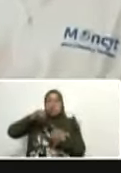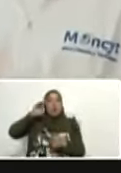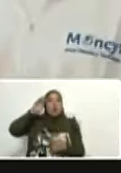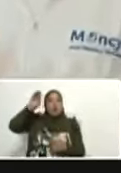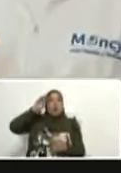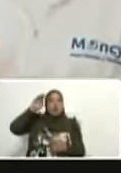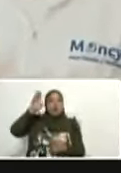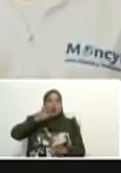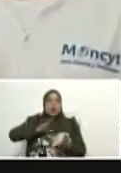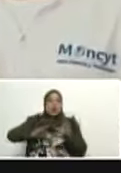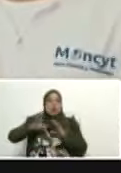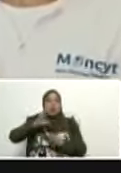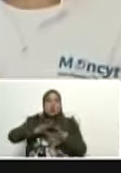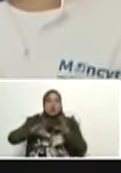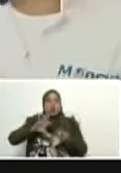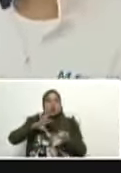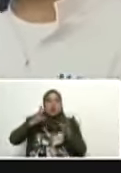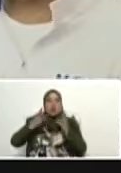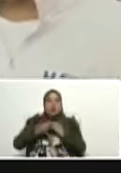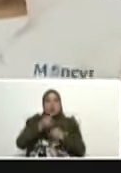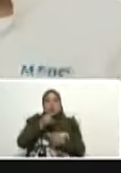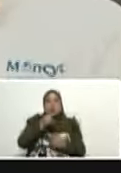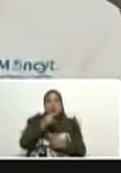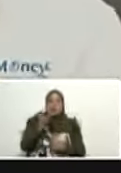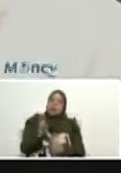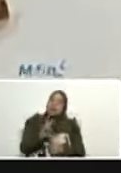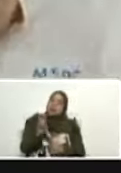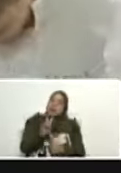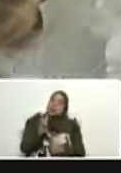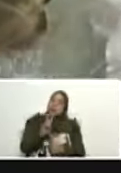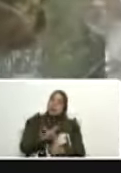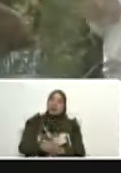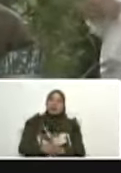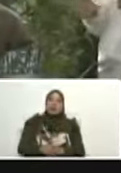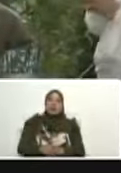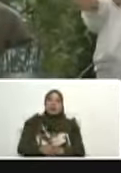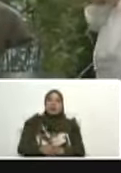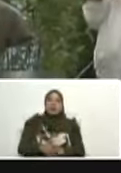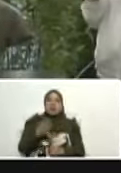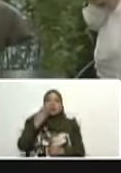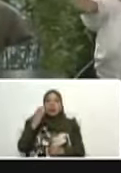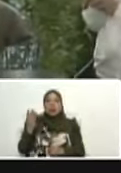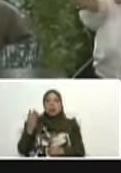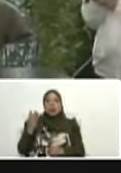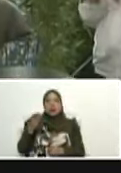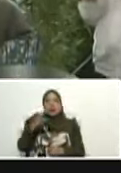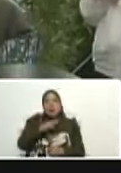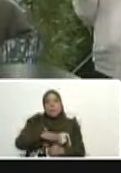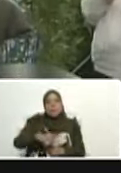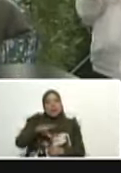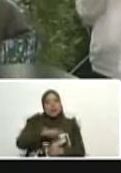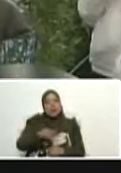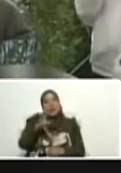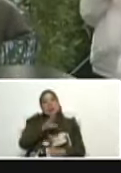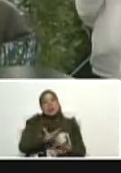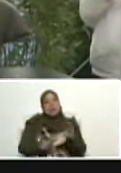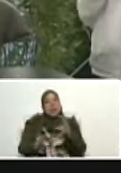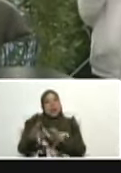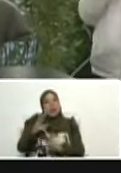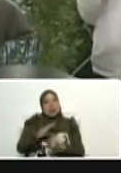haciendo conocimiento para la transformación de Venezuela. Ha nacido la gran misión